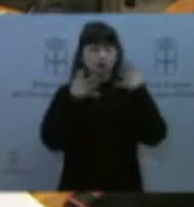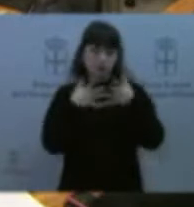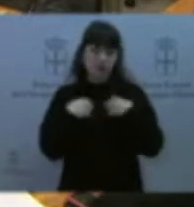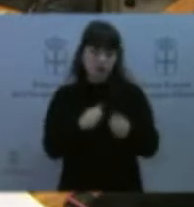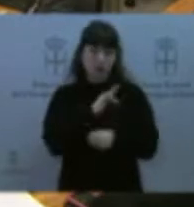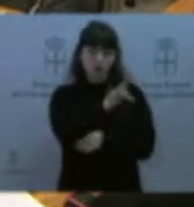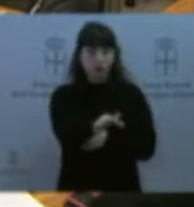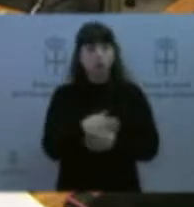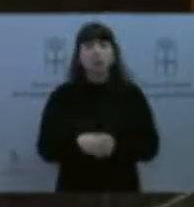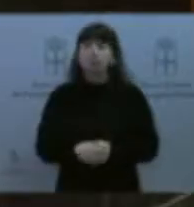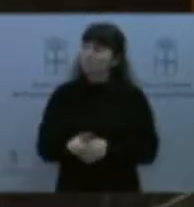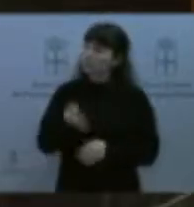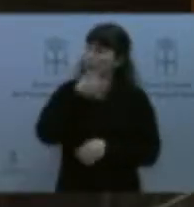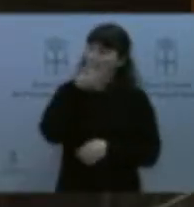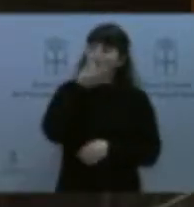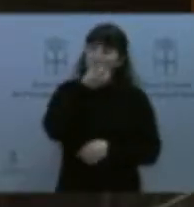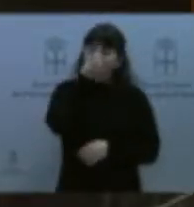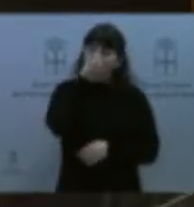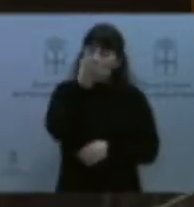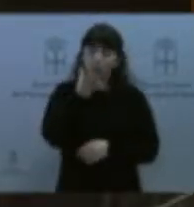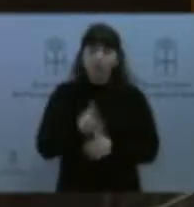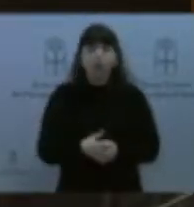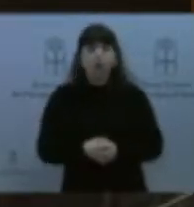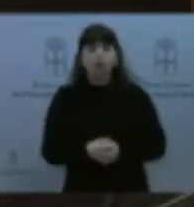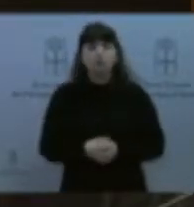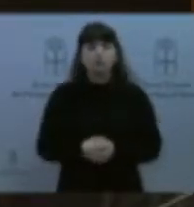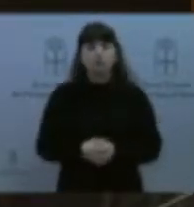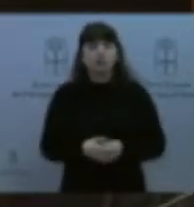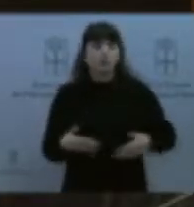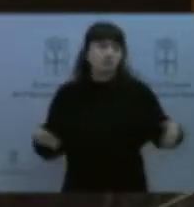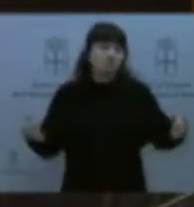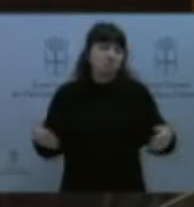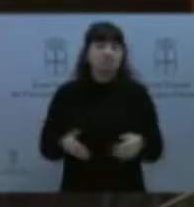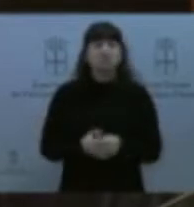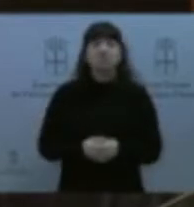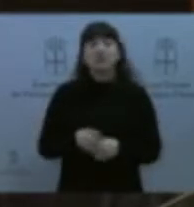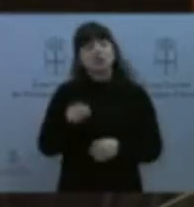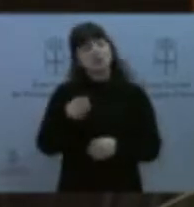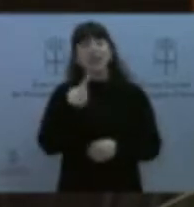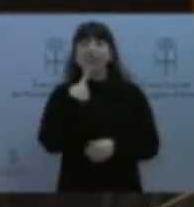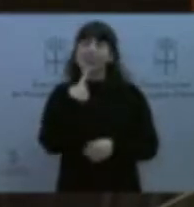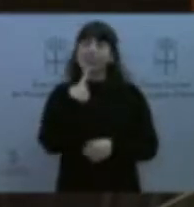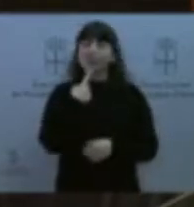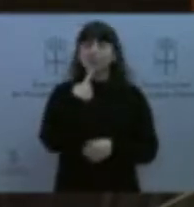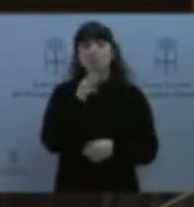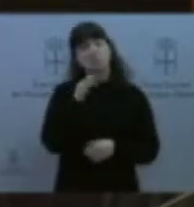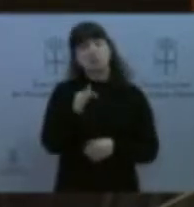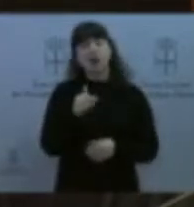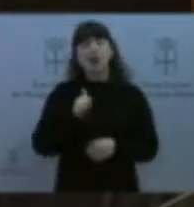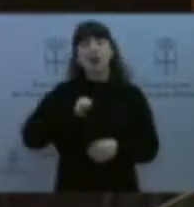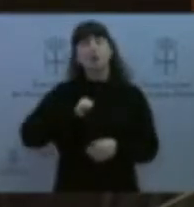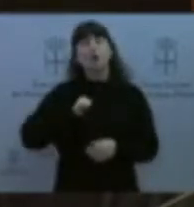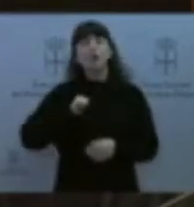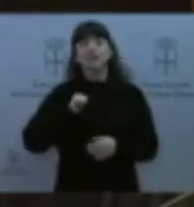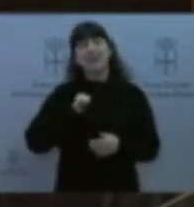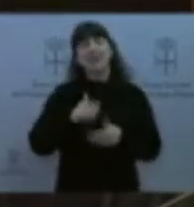Y aprovecha que el Pisuerga pasa por Valladolid para comentarme algo del proceso. Me pregunta